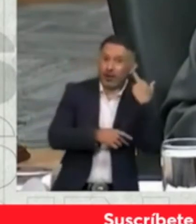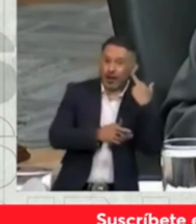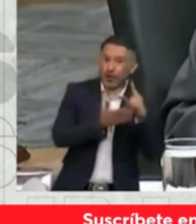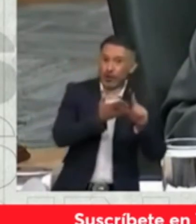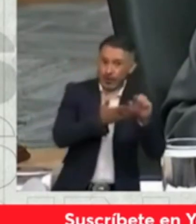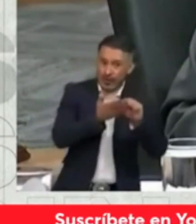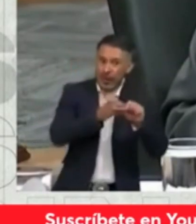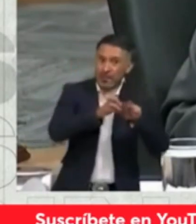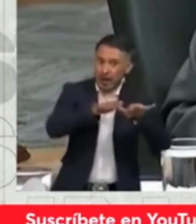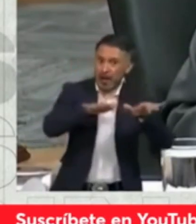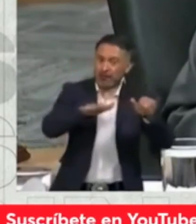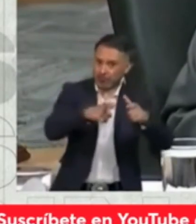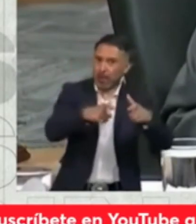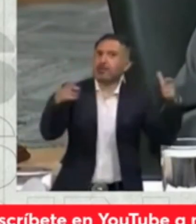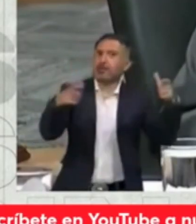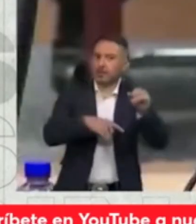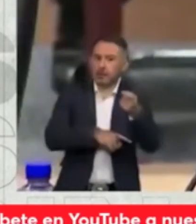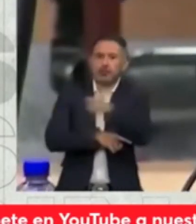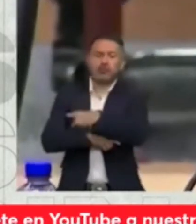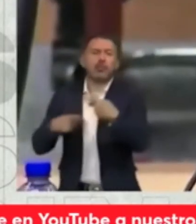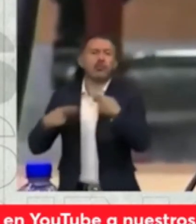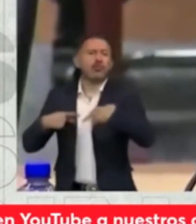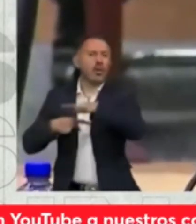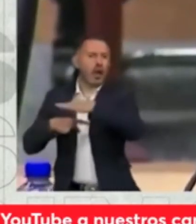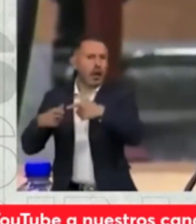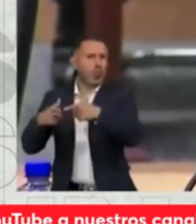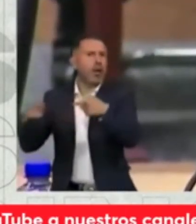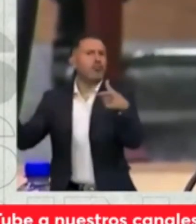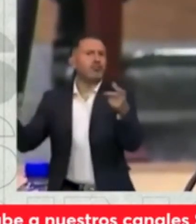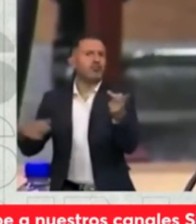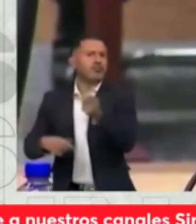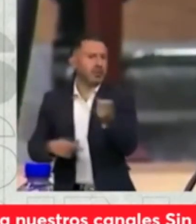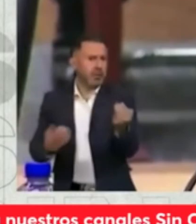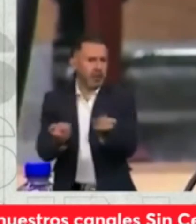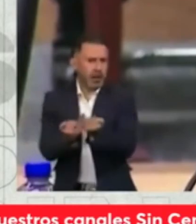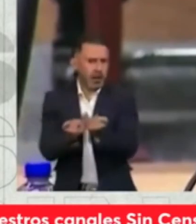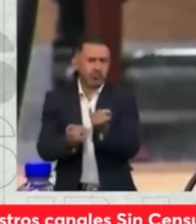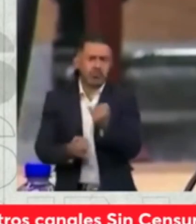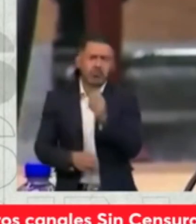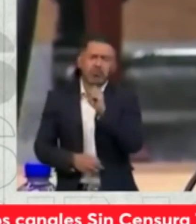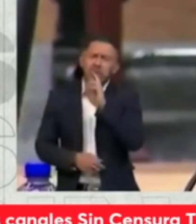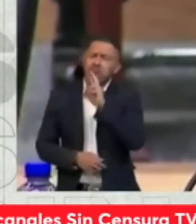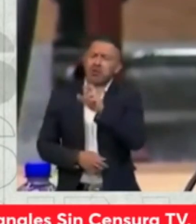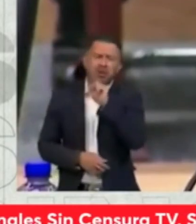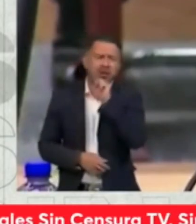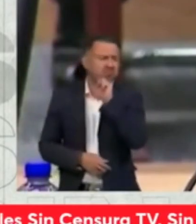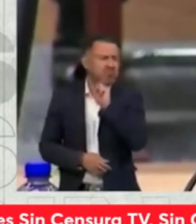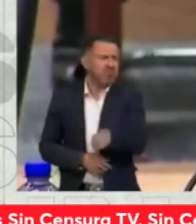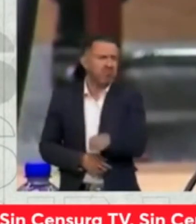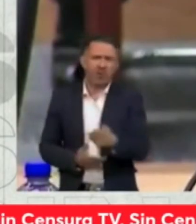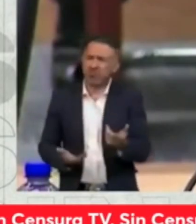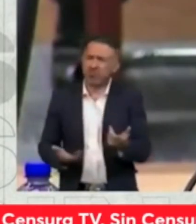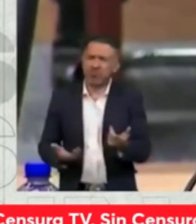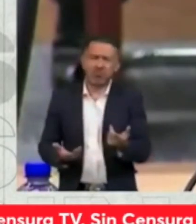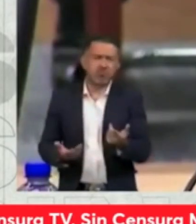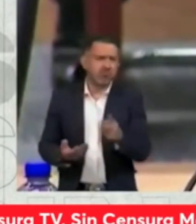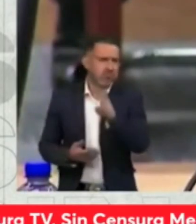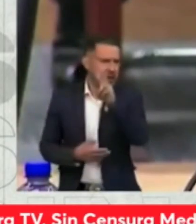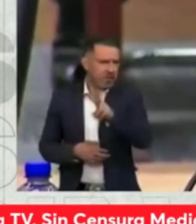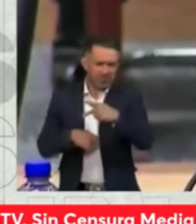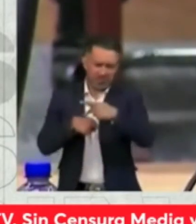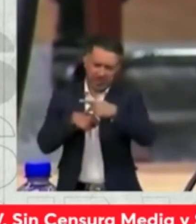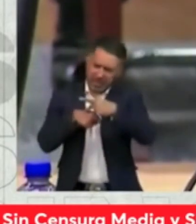que las respuestas básicamente han sido las mismas. No hay ningún riesgo, ninguno en lo